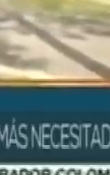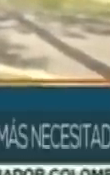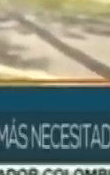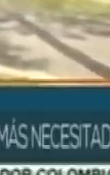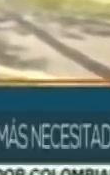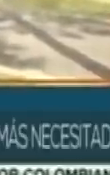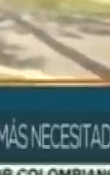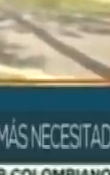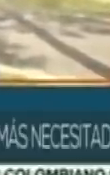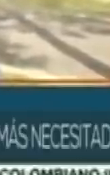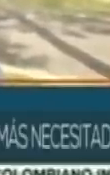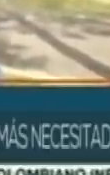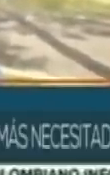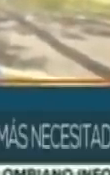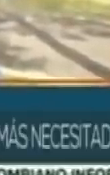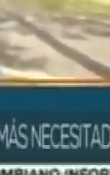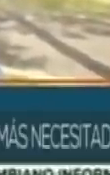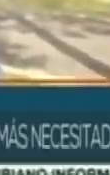la miseria.